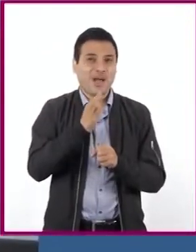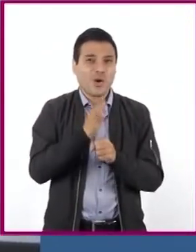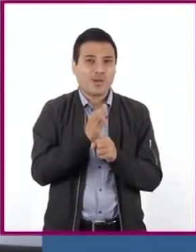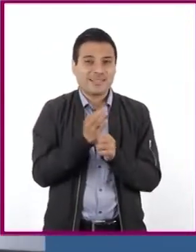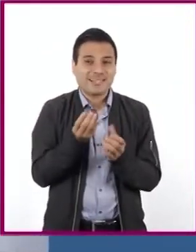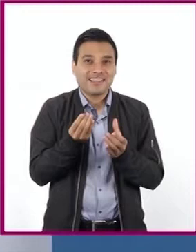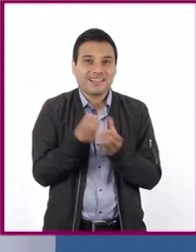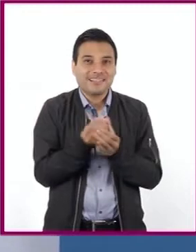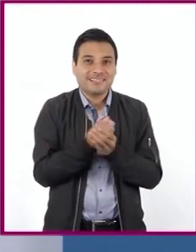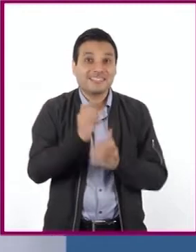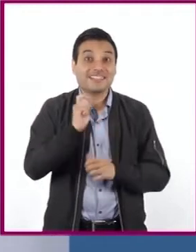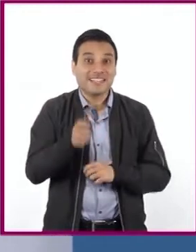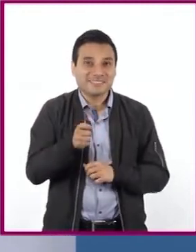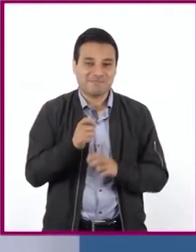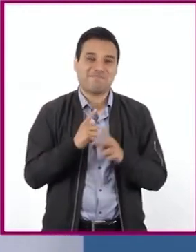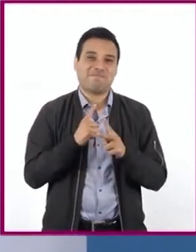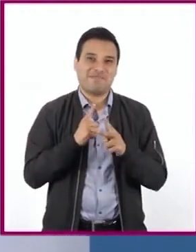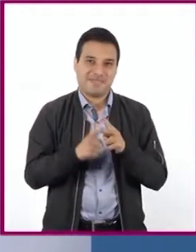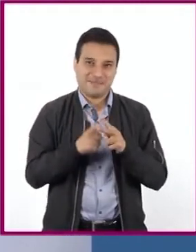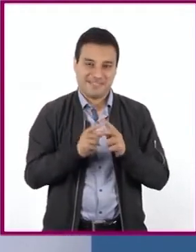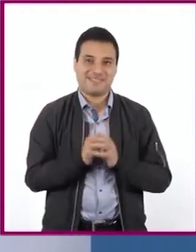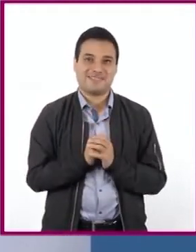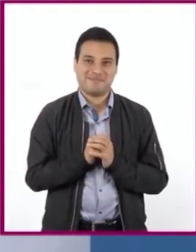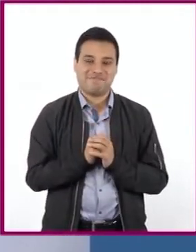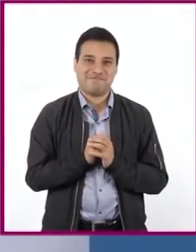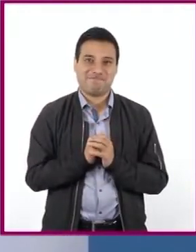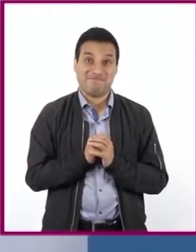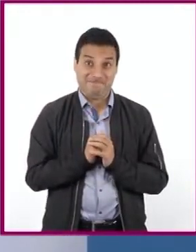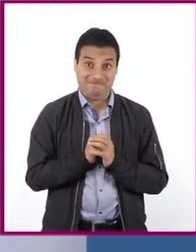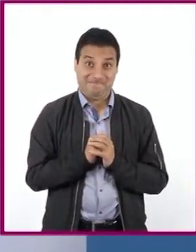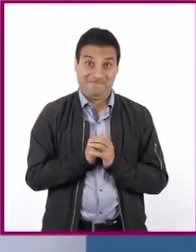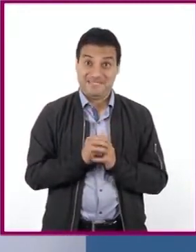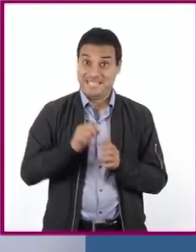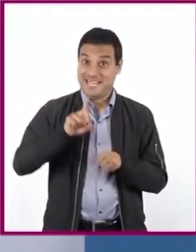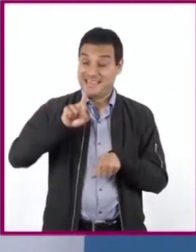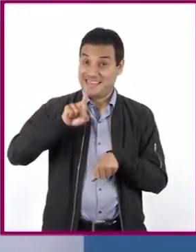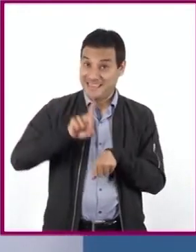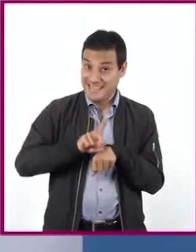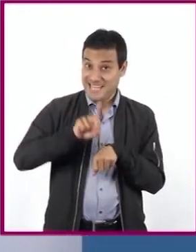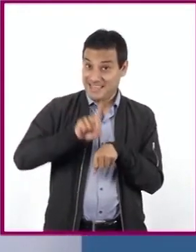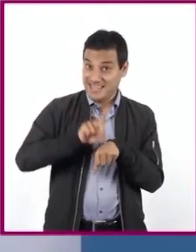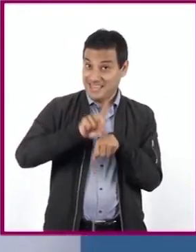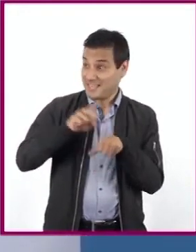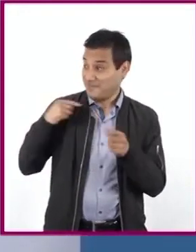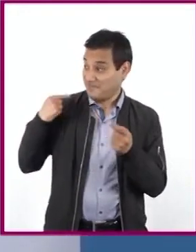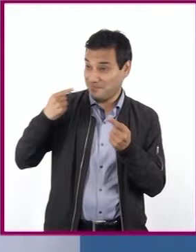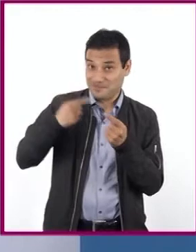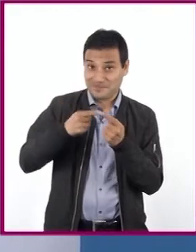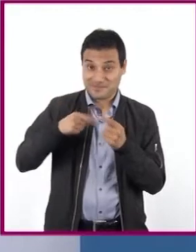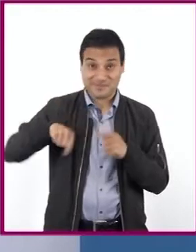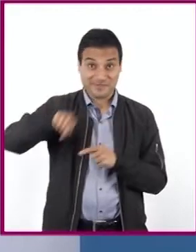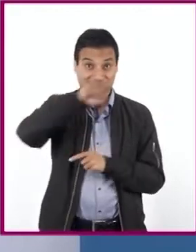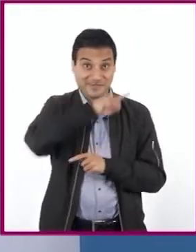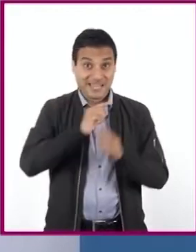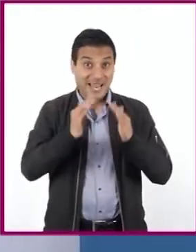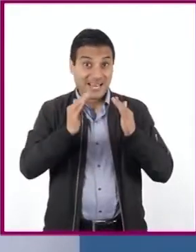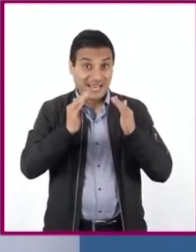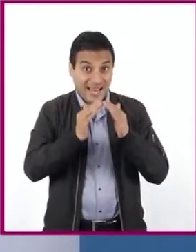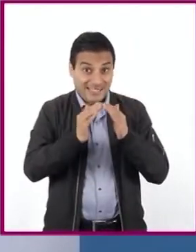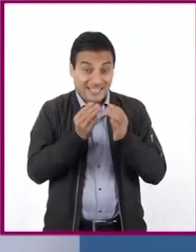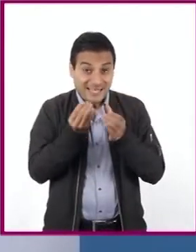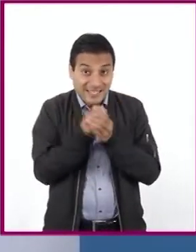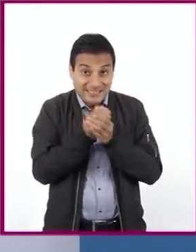la asignatura de matemáticas. En estos días que hemos aprendido de manera diferente, estar en casa ha